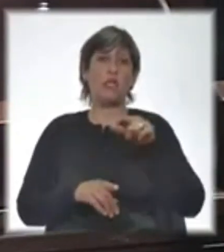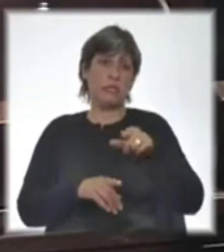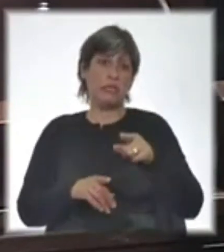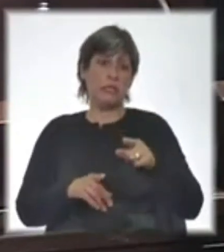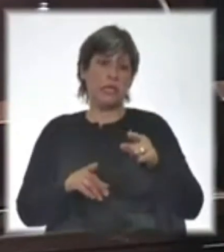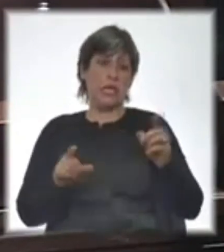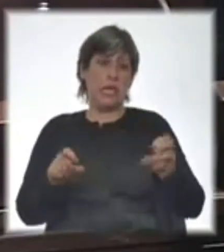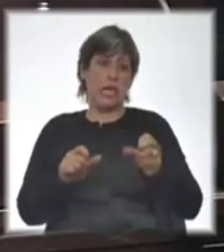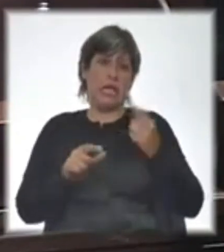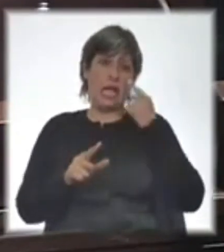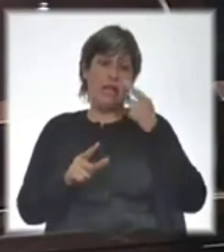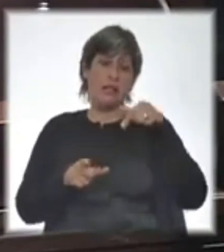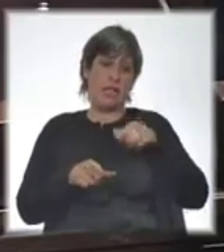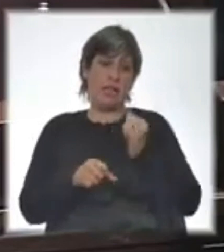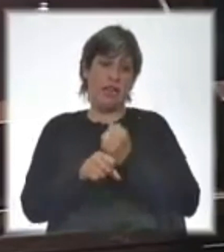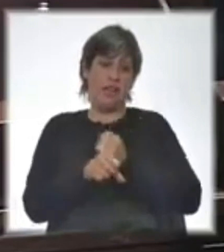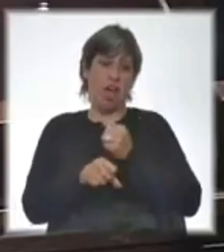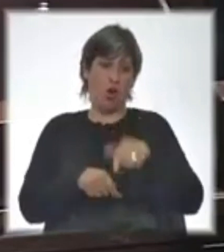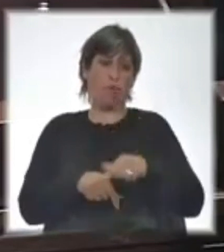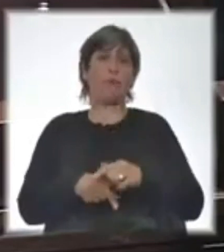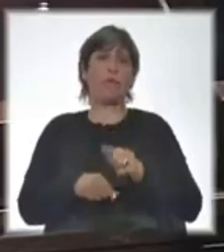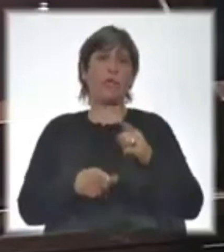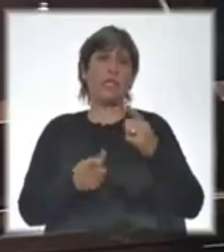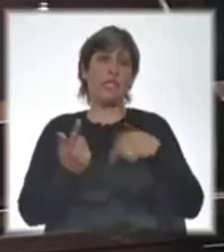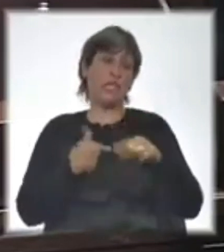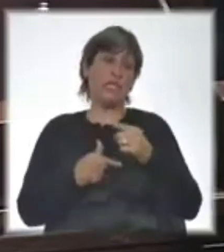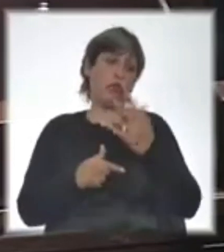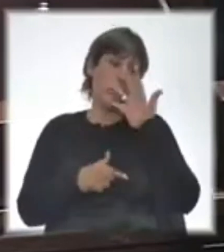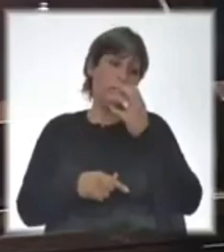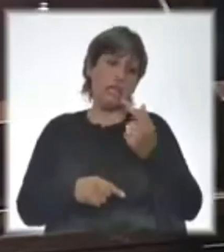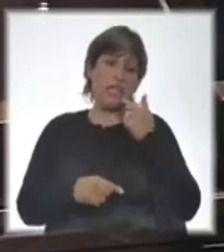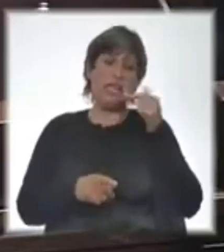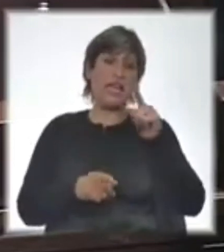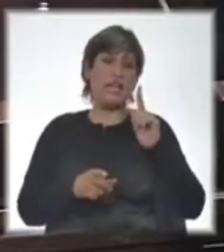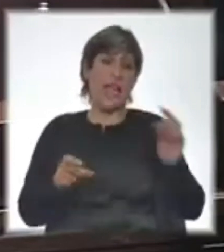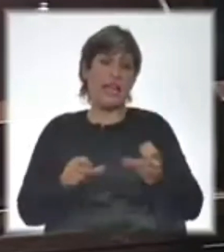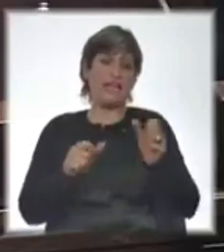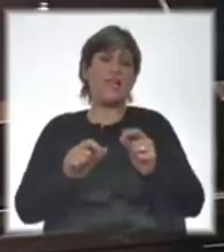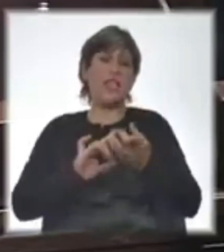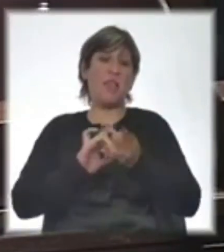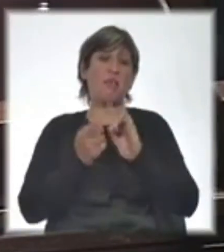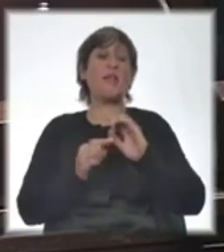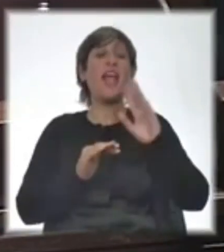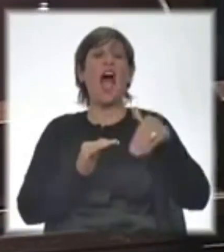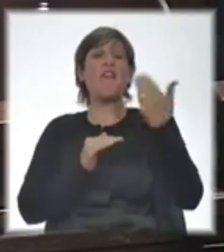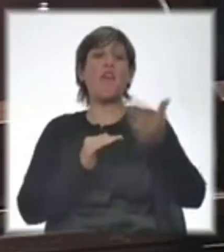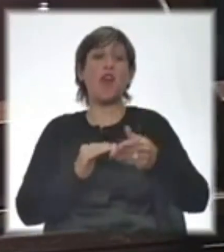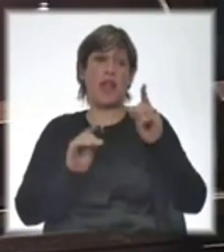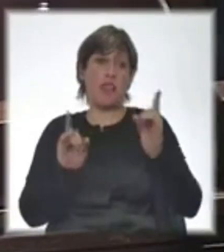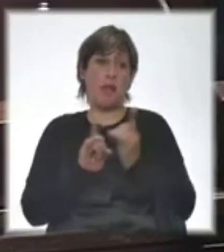ejercicio de su función. Y el ejercicio de su función se entiende aún en actividad parlamentaria fuera de este recinto.